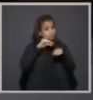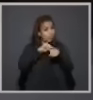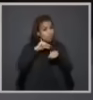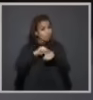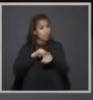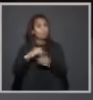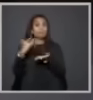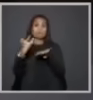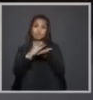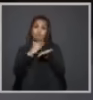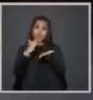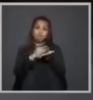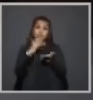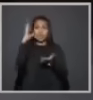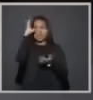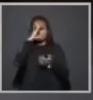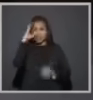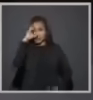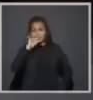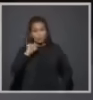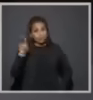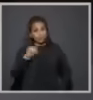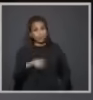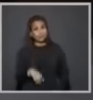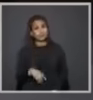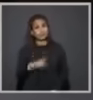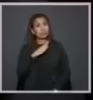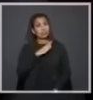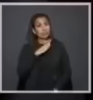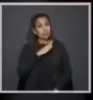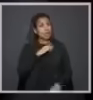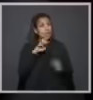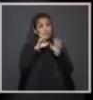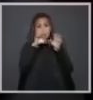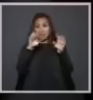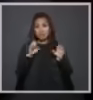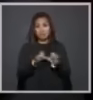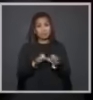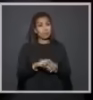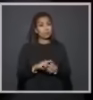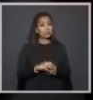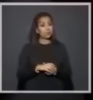equipo, antes que otros, no han